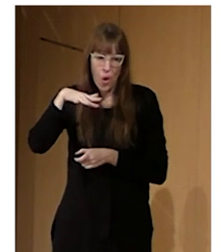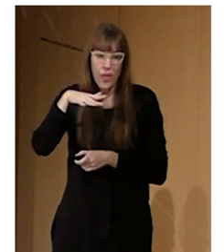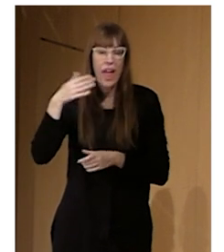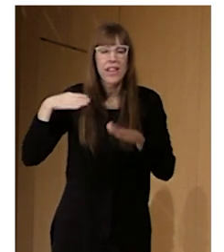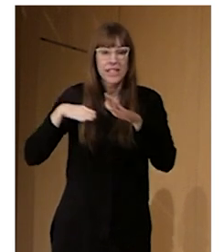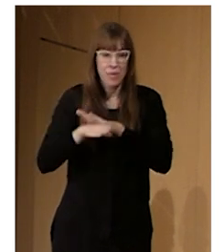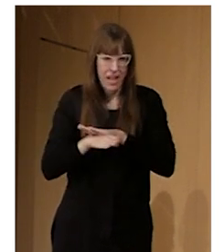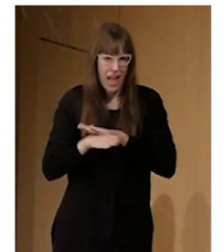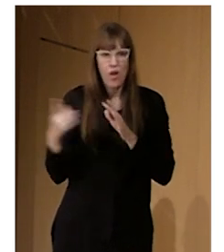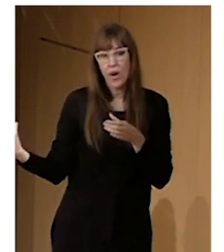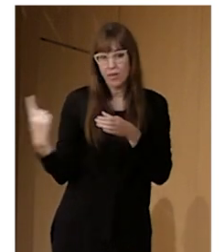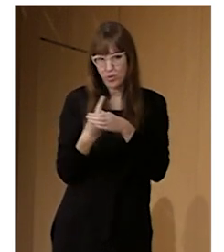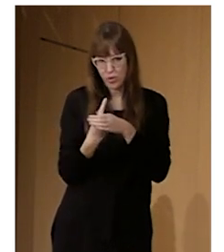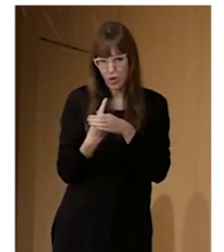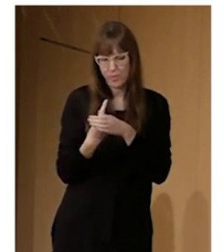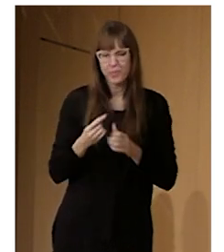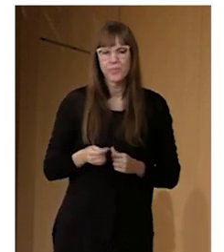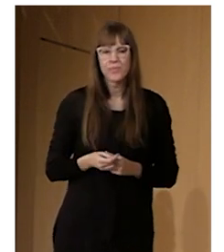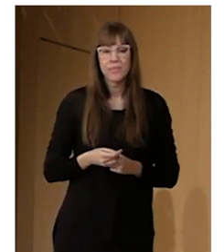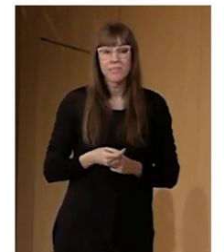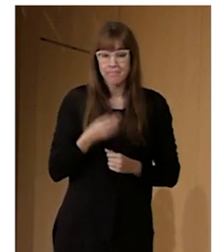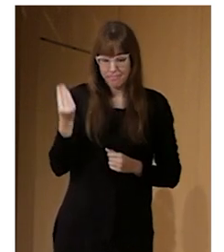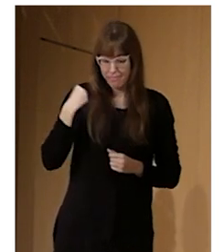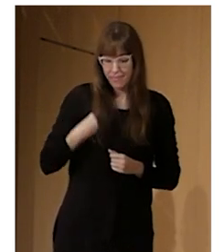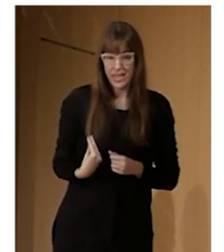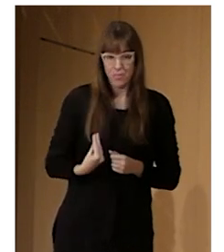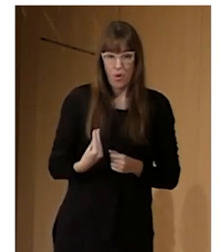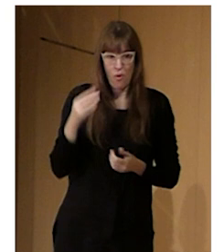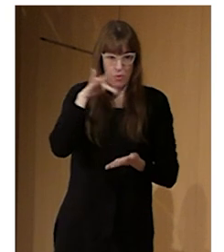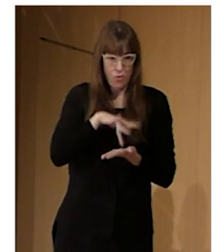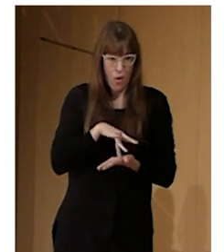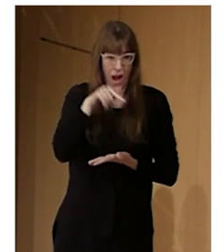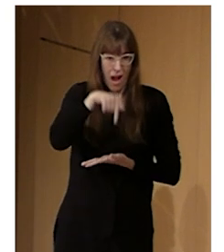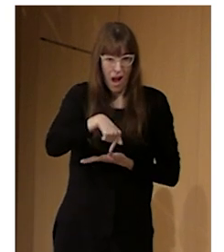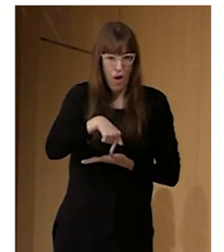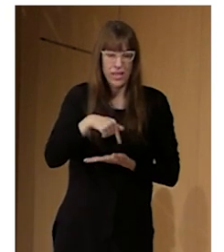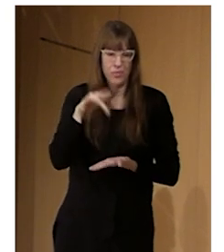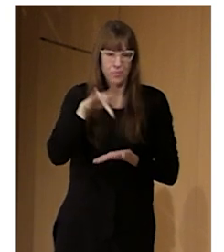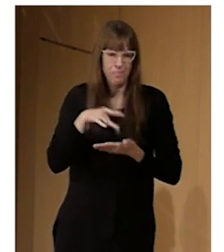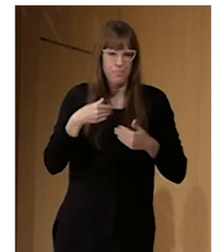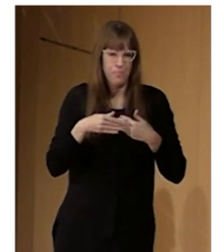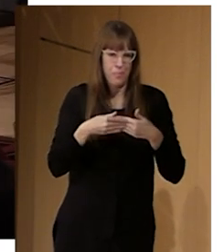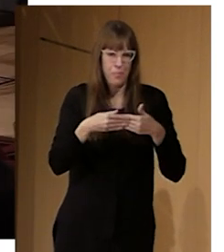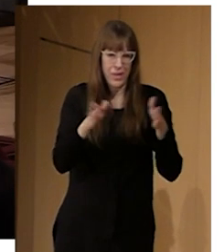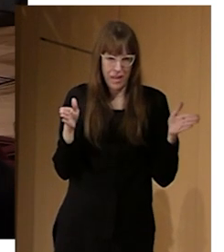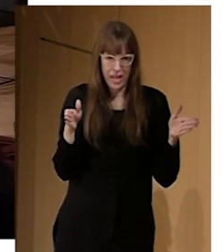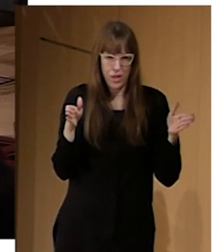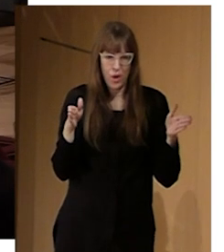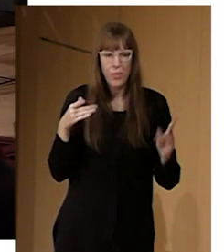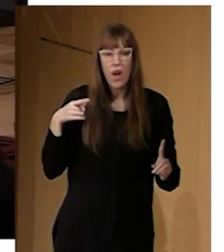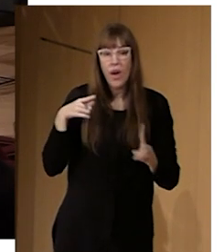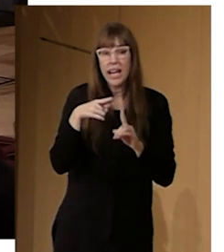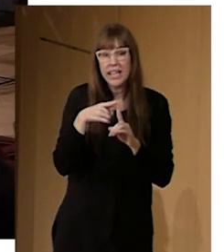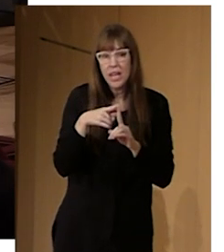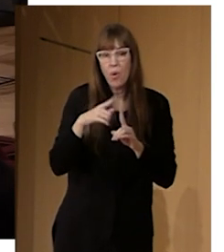en cultura justamente hoy es uno de esos eventos eh eh abiertos y lo abrimos porque bueno es nuestra primera jornada de